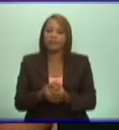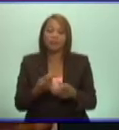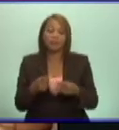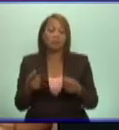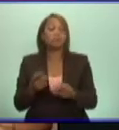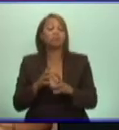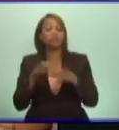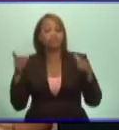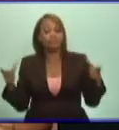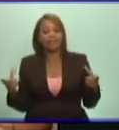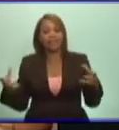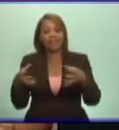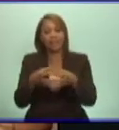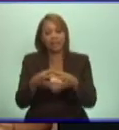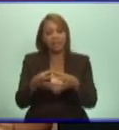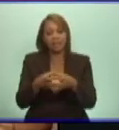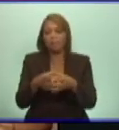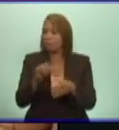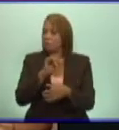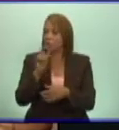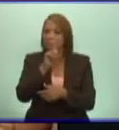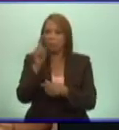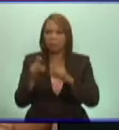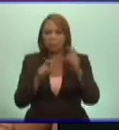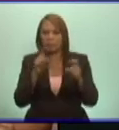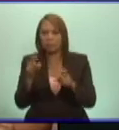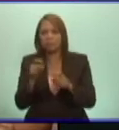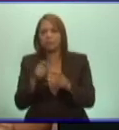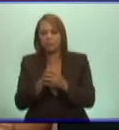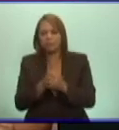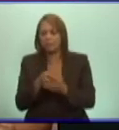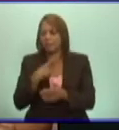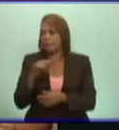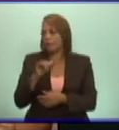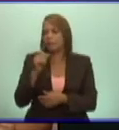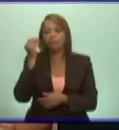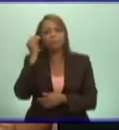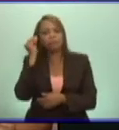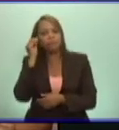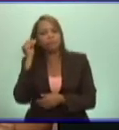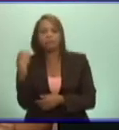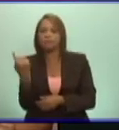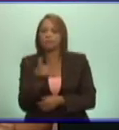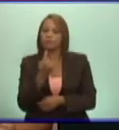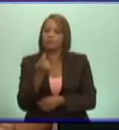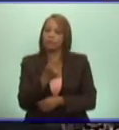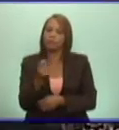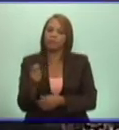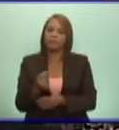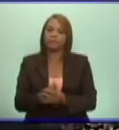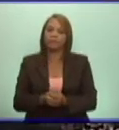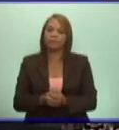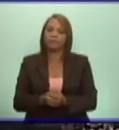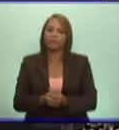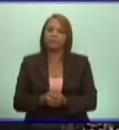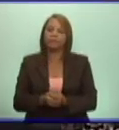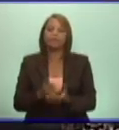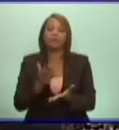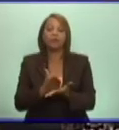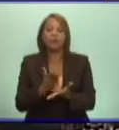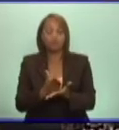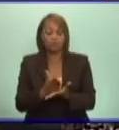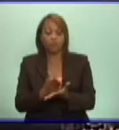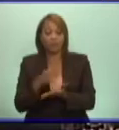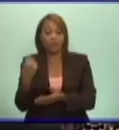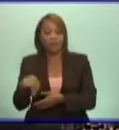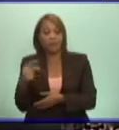claro, ellos también nos han consultado y también nos ha servido a nosotros de retroalimentación los repasadores virtuales. O sea que los estudiantes están aplicando